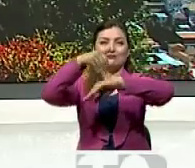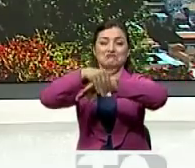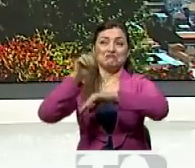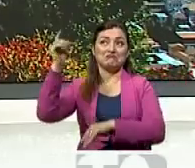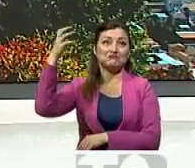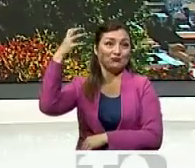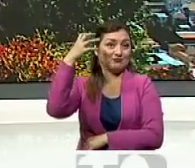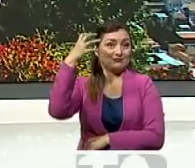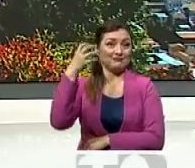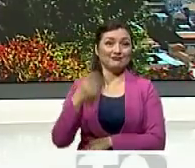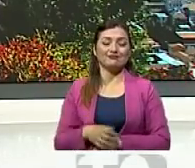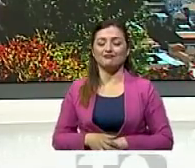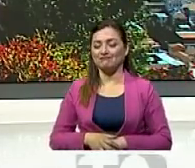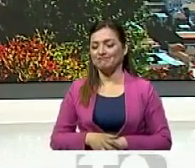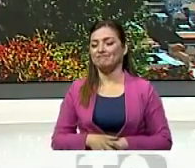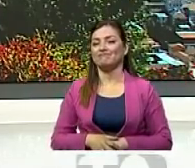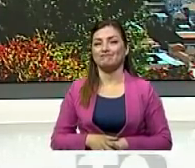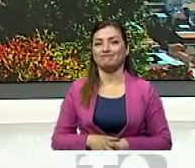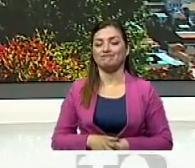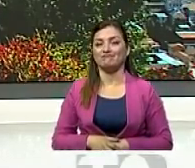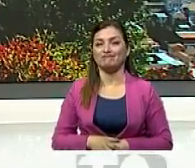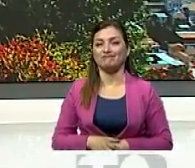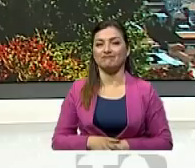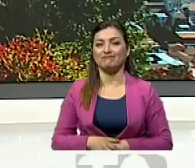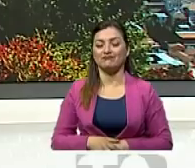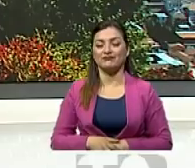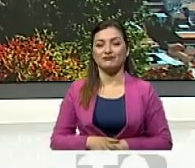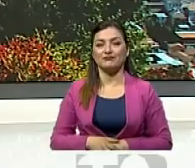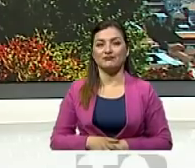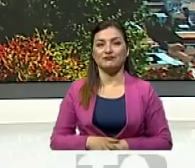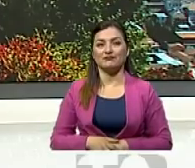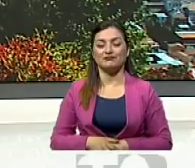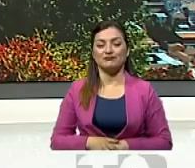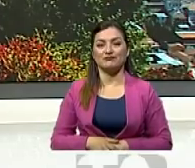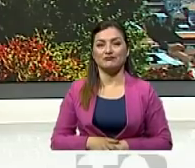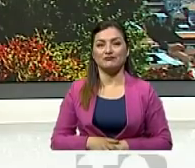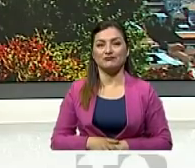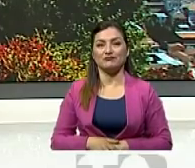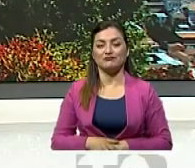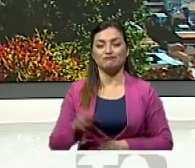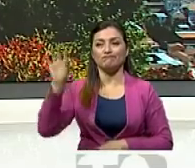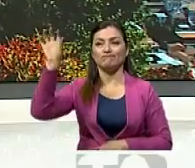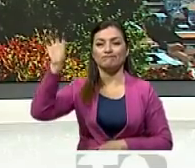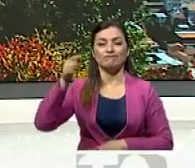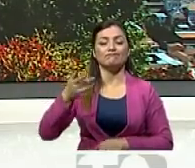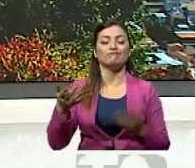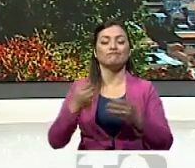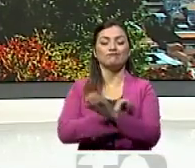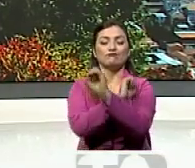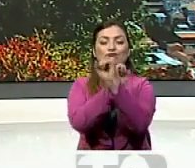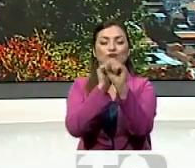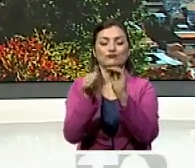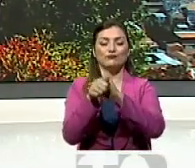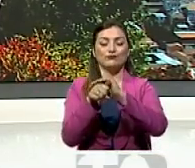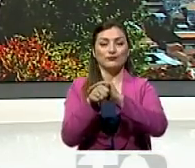se despejará. Así que bueno, ese es el tiempo que se tiene previsto para esta mañana, para